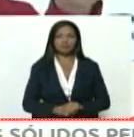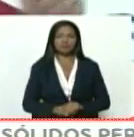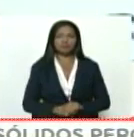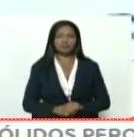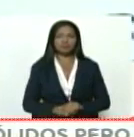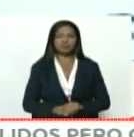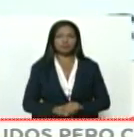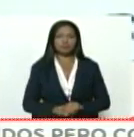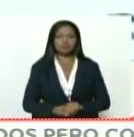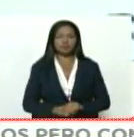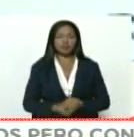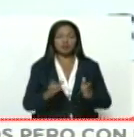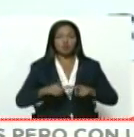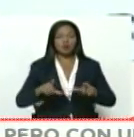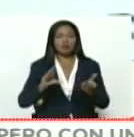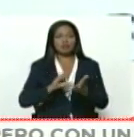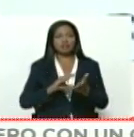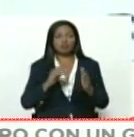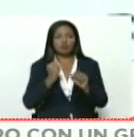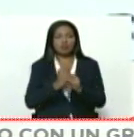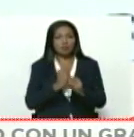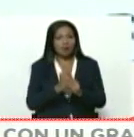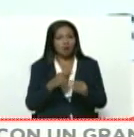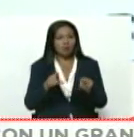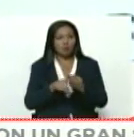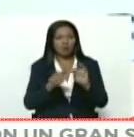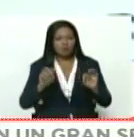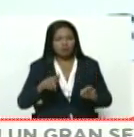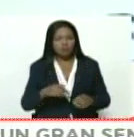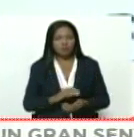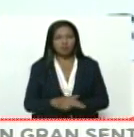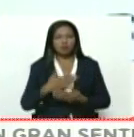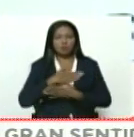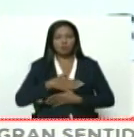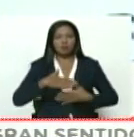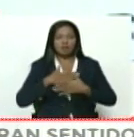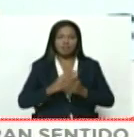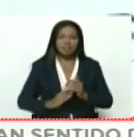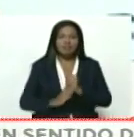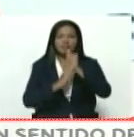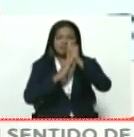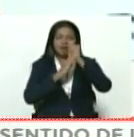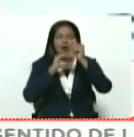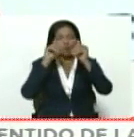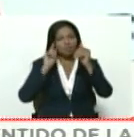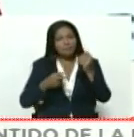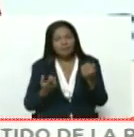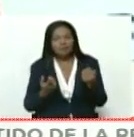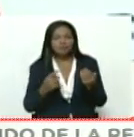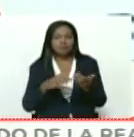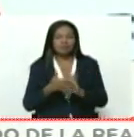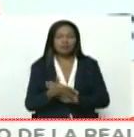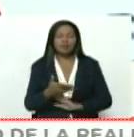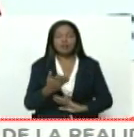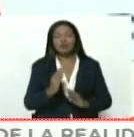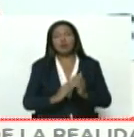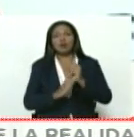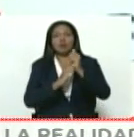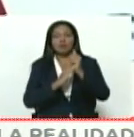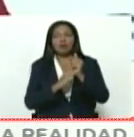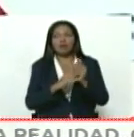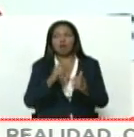en la fábrica, en el centro de trabajo. La calidad del liderazgo de los líderes